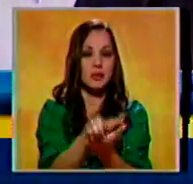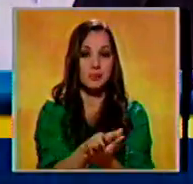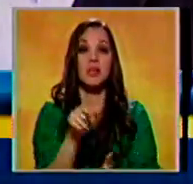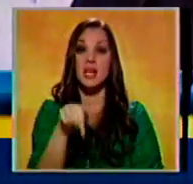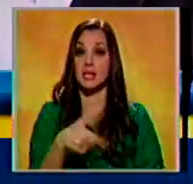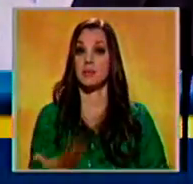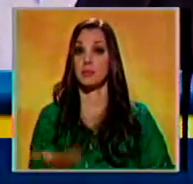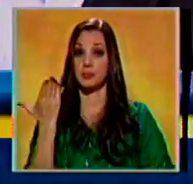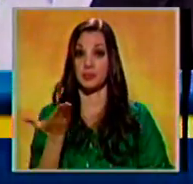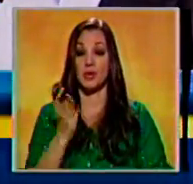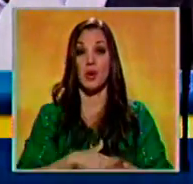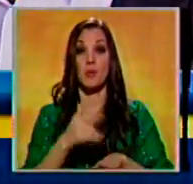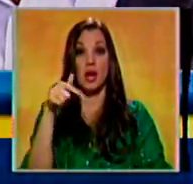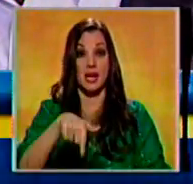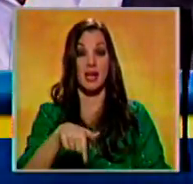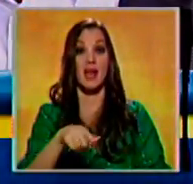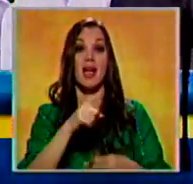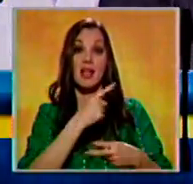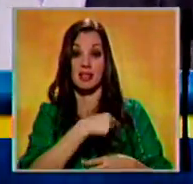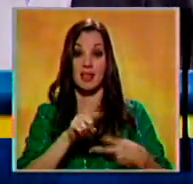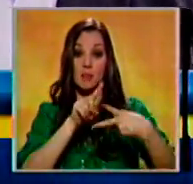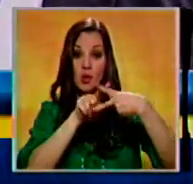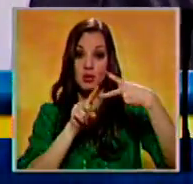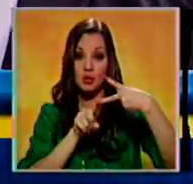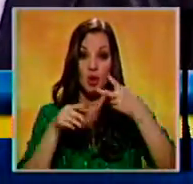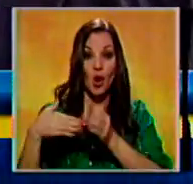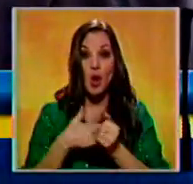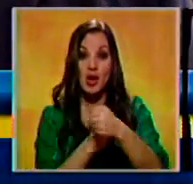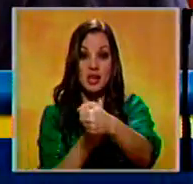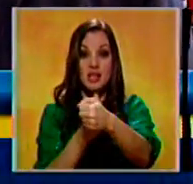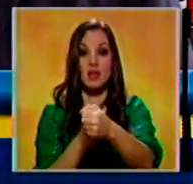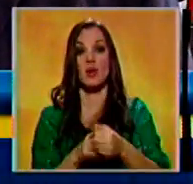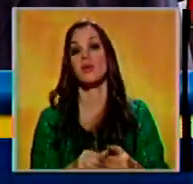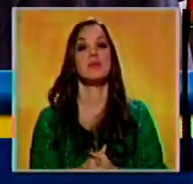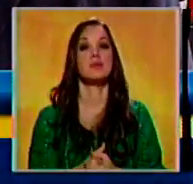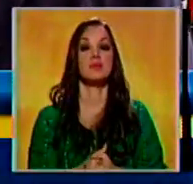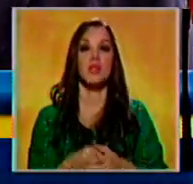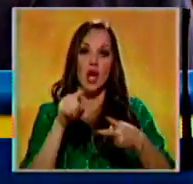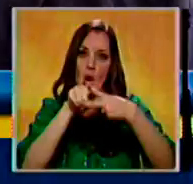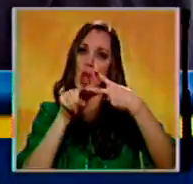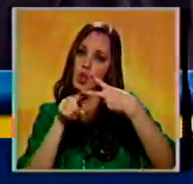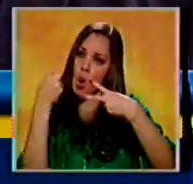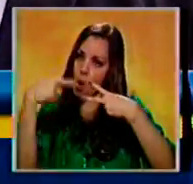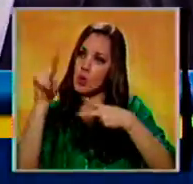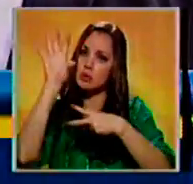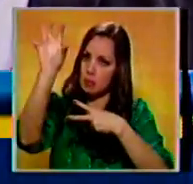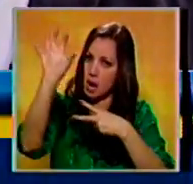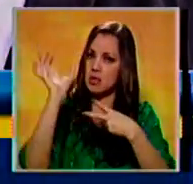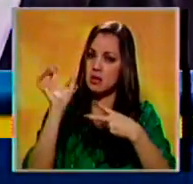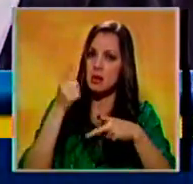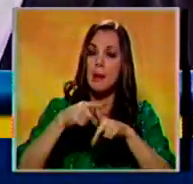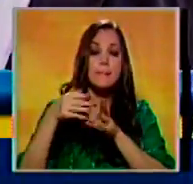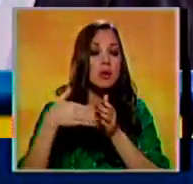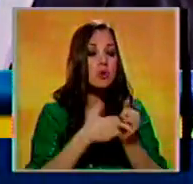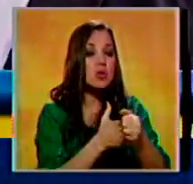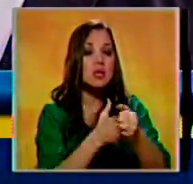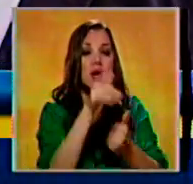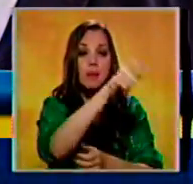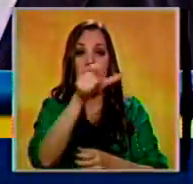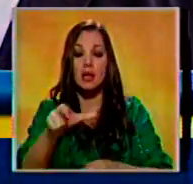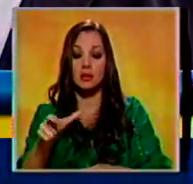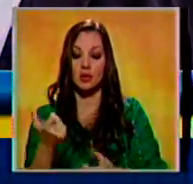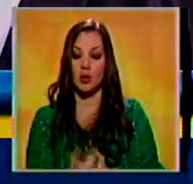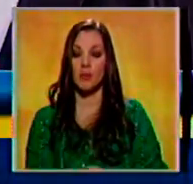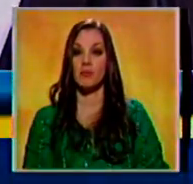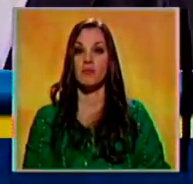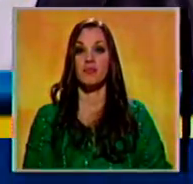tenemos dos cabecillas ahí como Carelio y Chris Lang, que son extranjeros, pero los guían a los jugadores, son unos coaches más